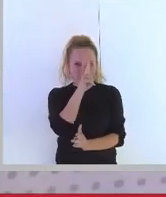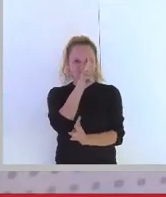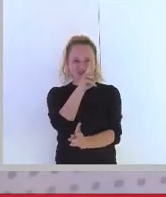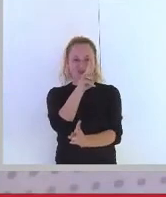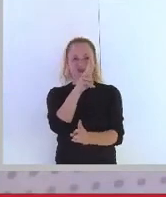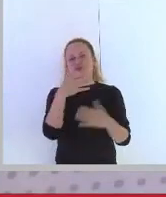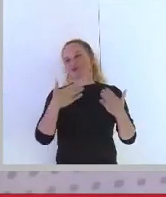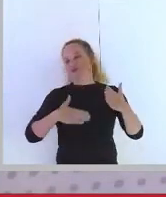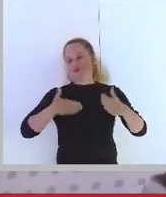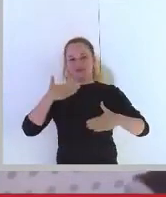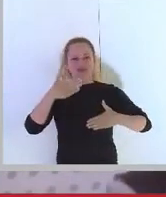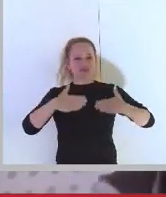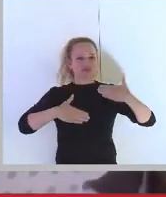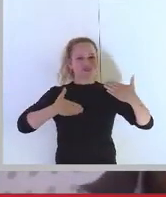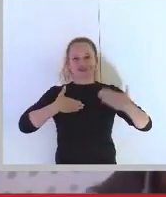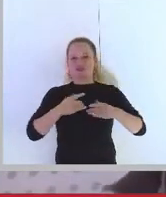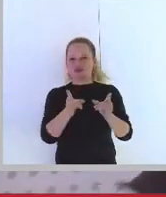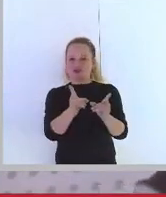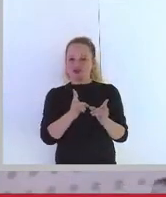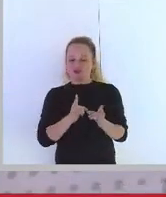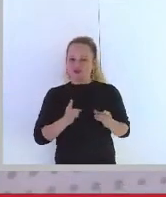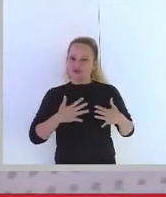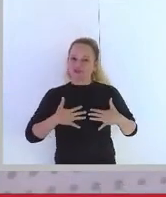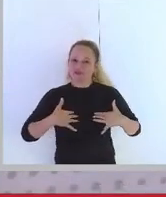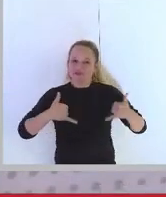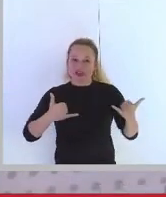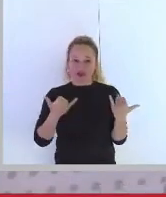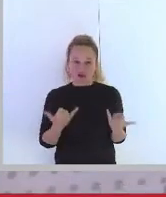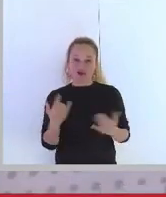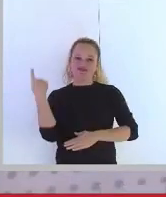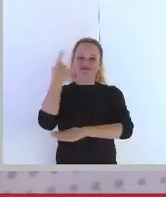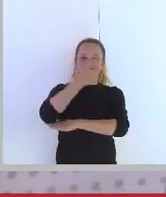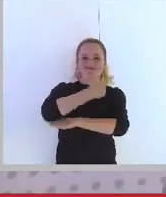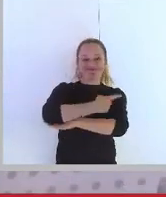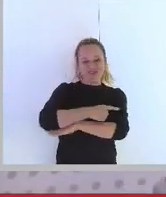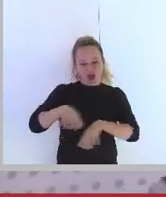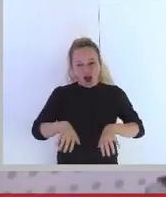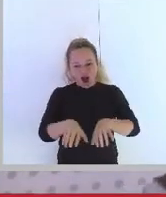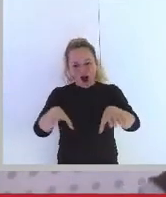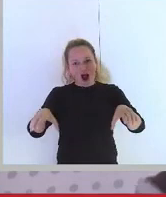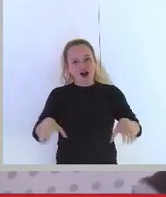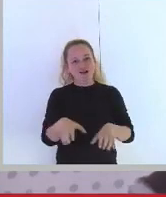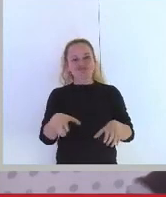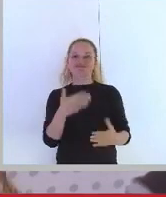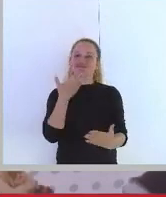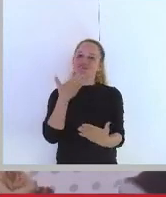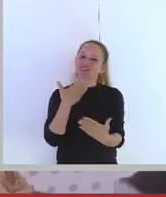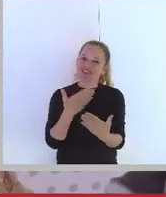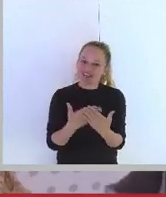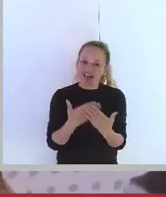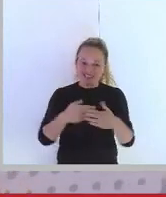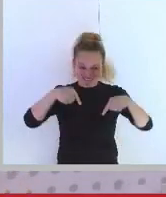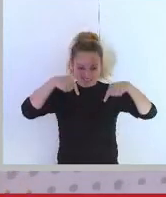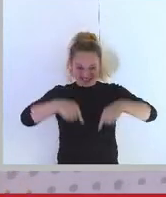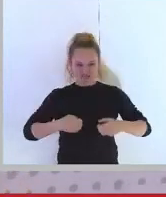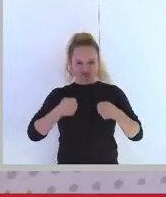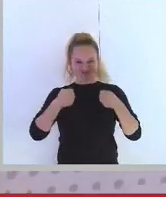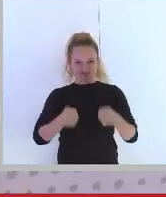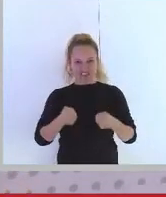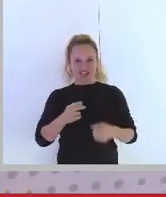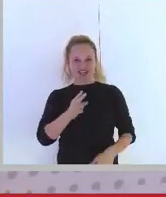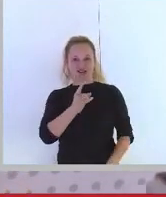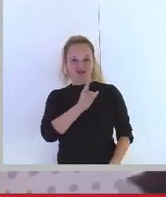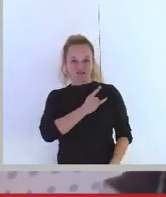la alegría tan grande de que este evento pueda realizarse en esta